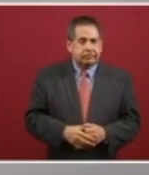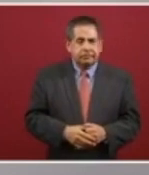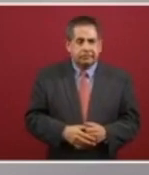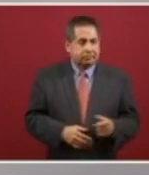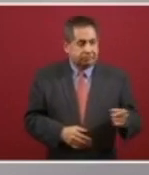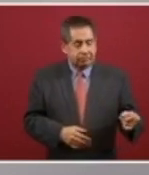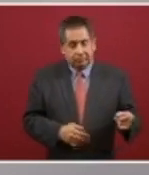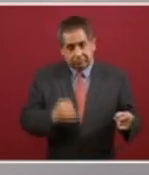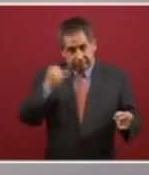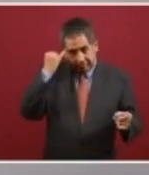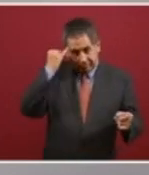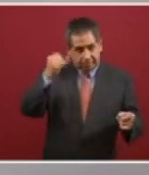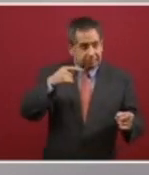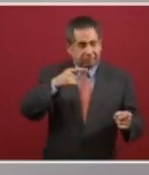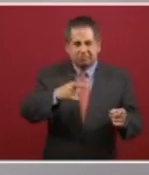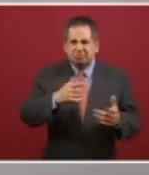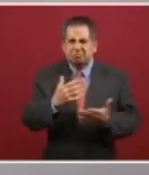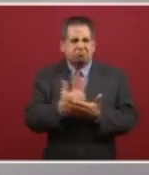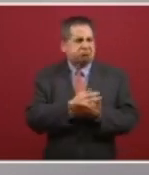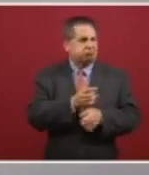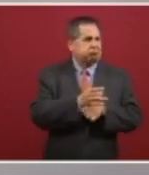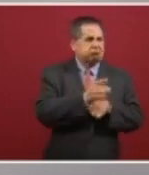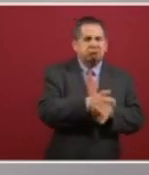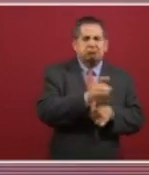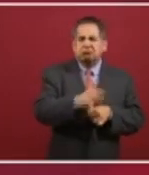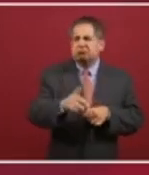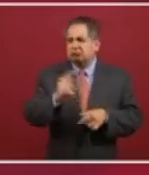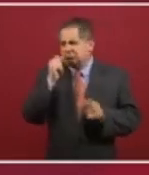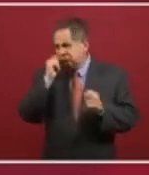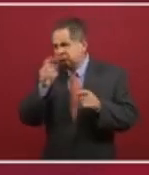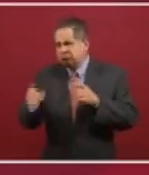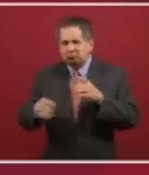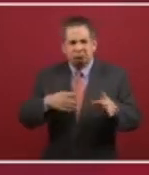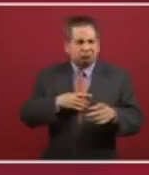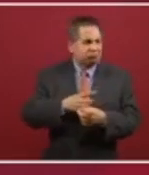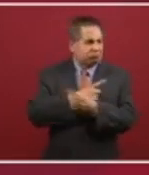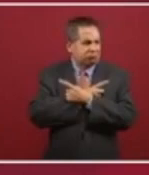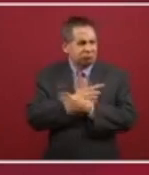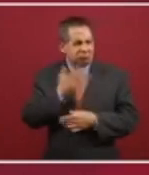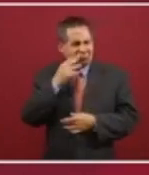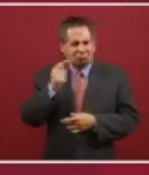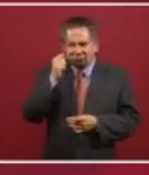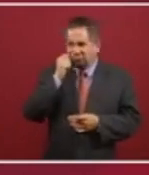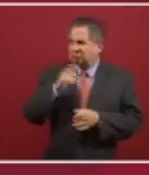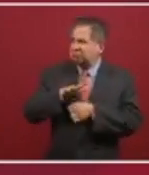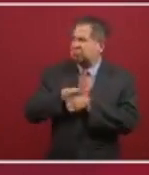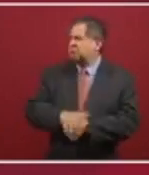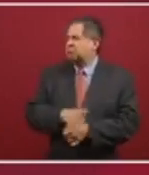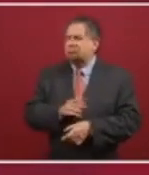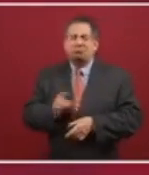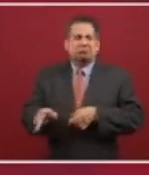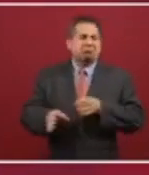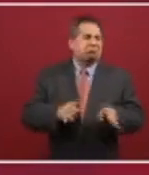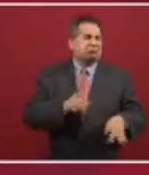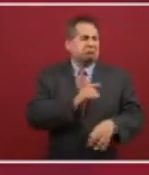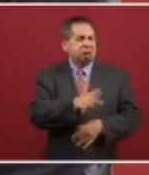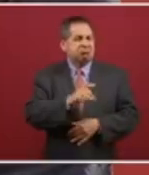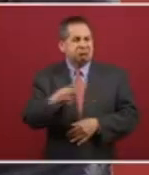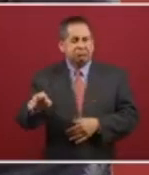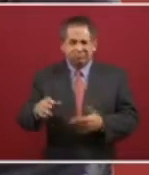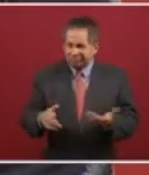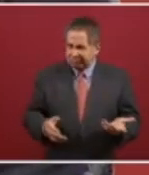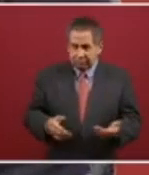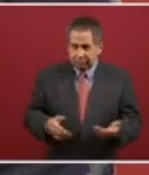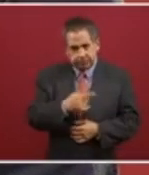con la idea de triunfar a toda costa, sin escrúpulos morales de ninguna índole. Aquí lo que importa es